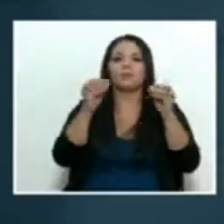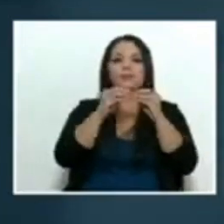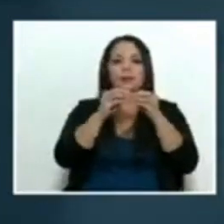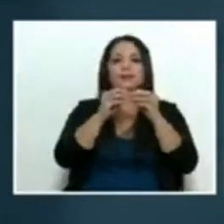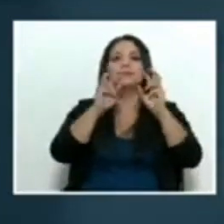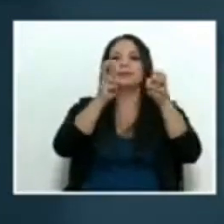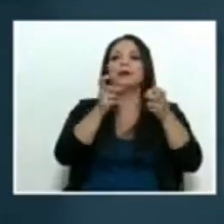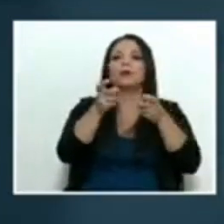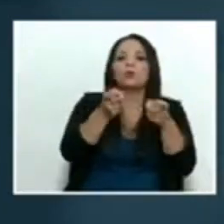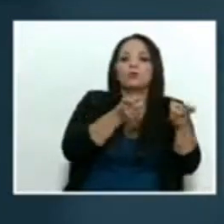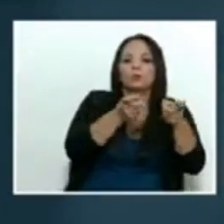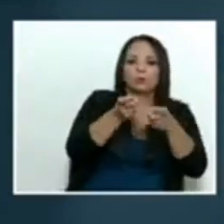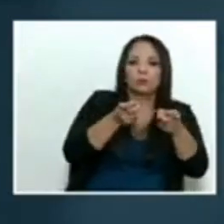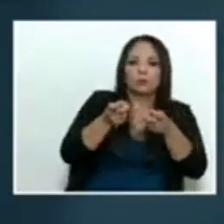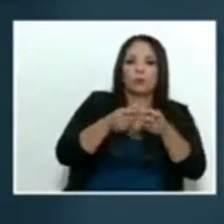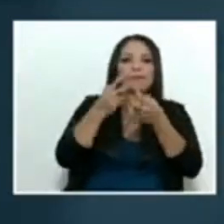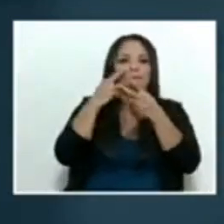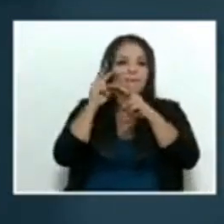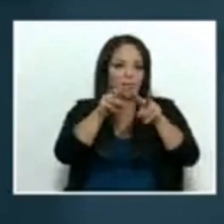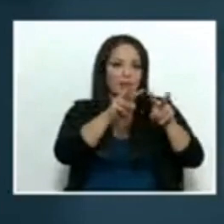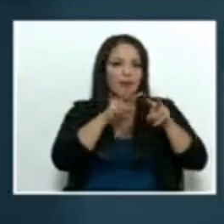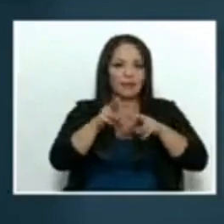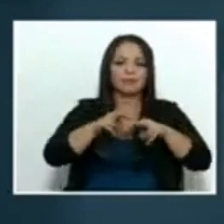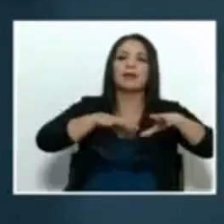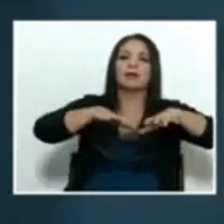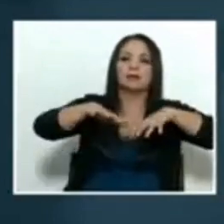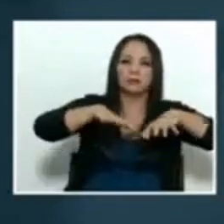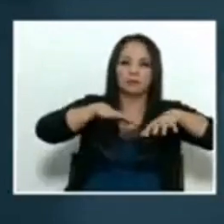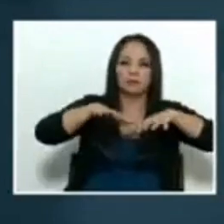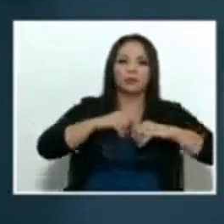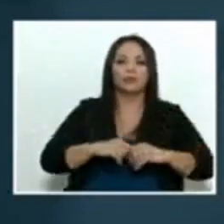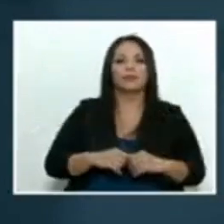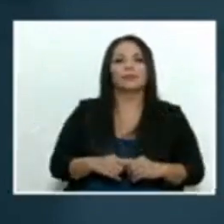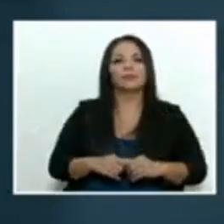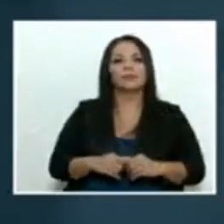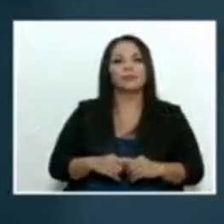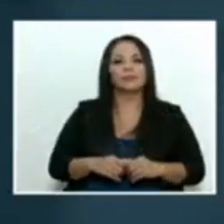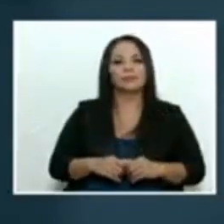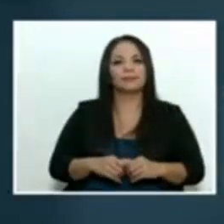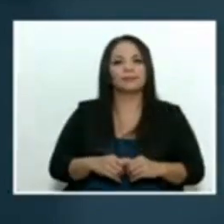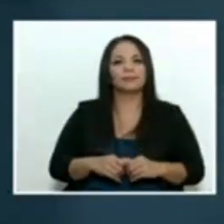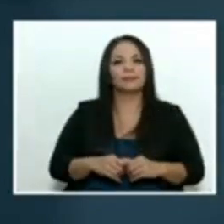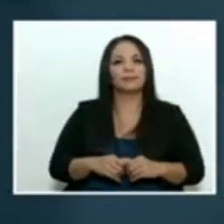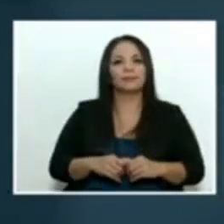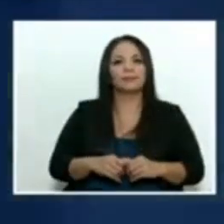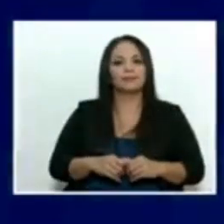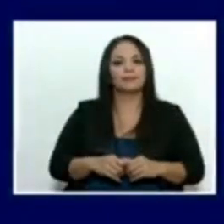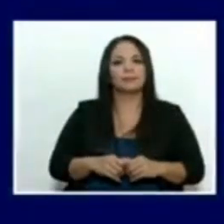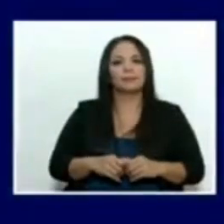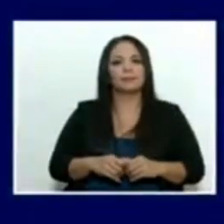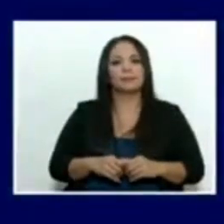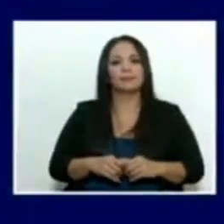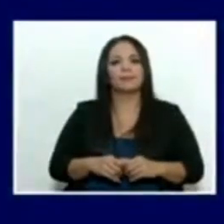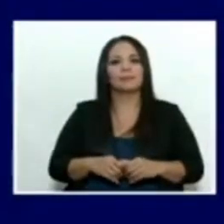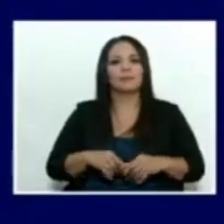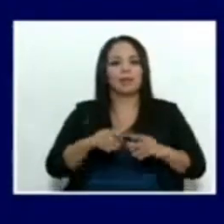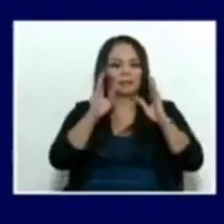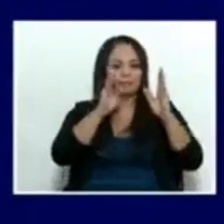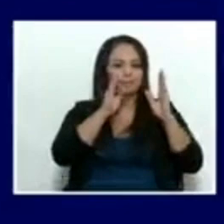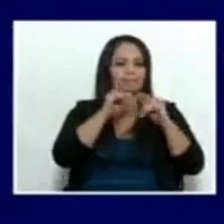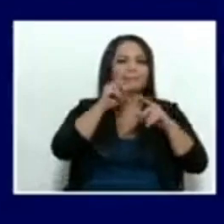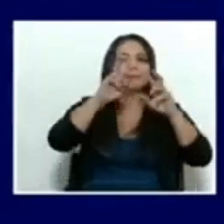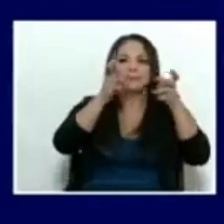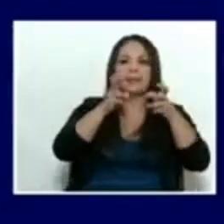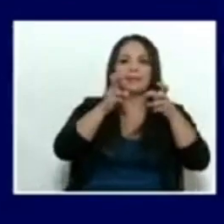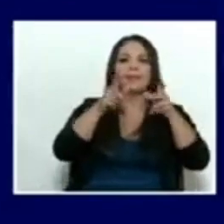control y vigilancia y acción de interceptación de los sicarios, que son el